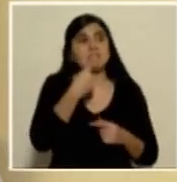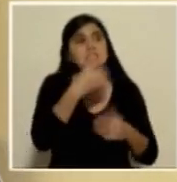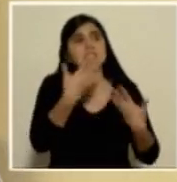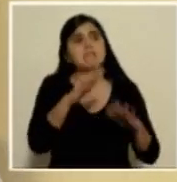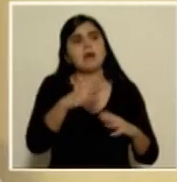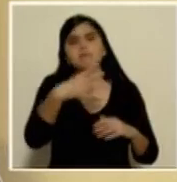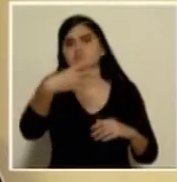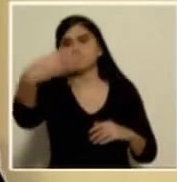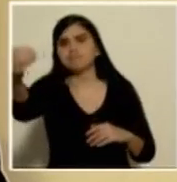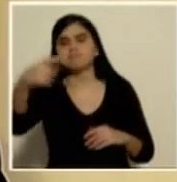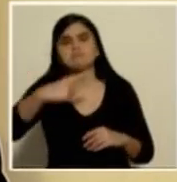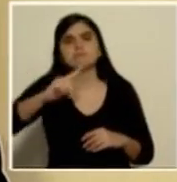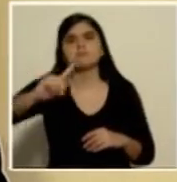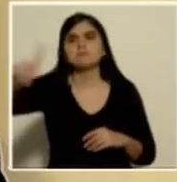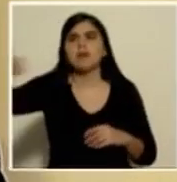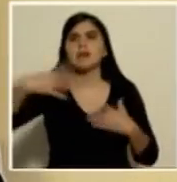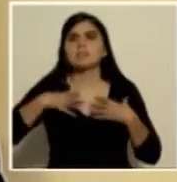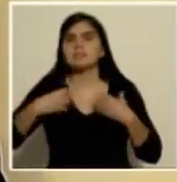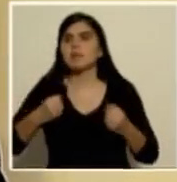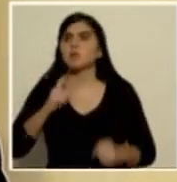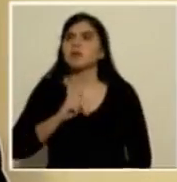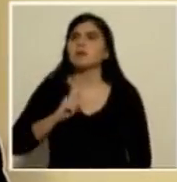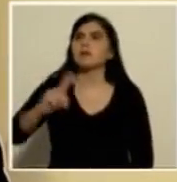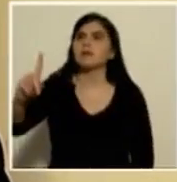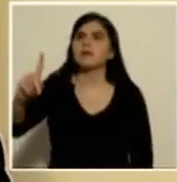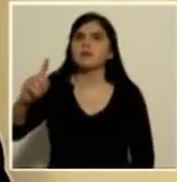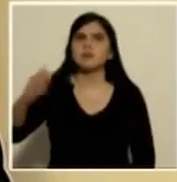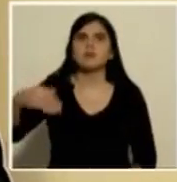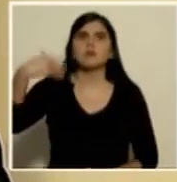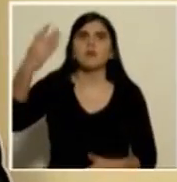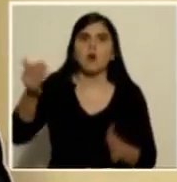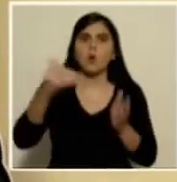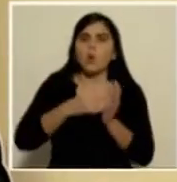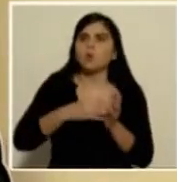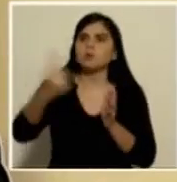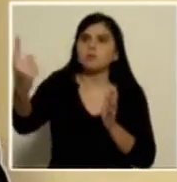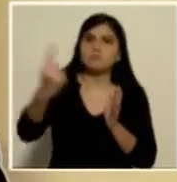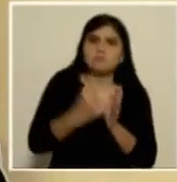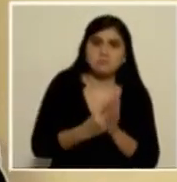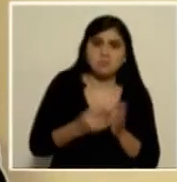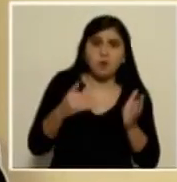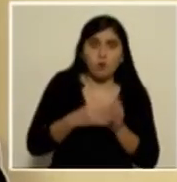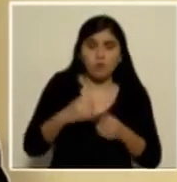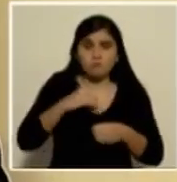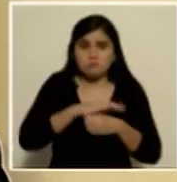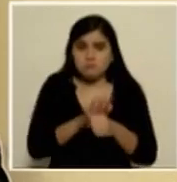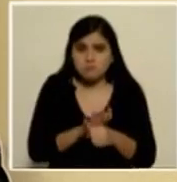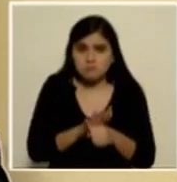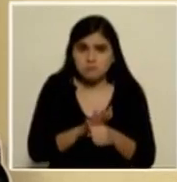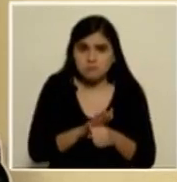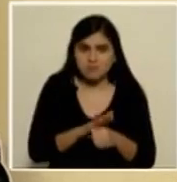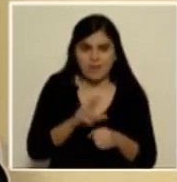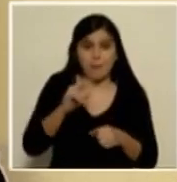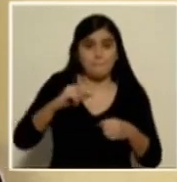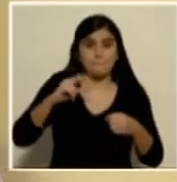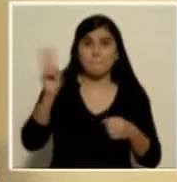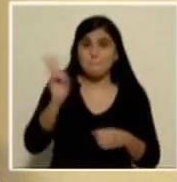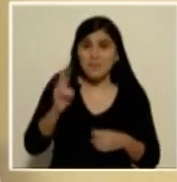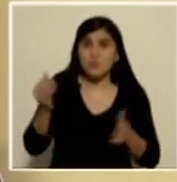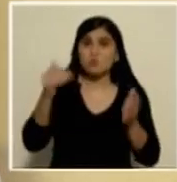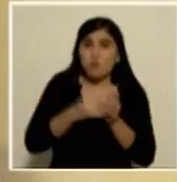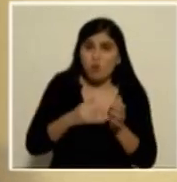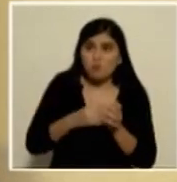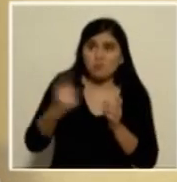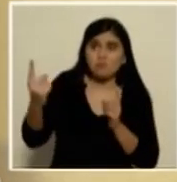Y y sale positiva de nuevo. Pero no es necesariamente justamente que esté el virus replicándose, sino que son rastros, pedacitos del